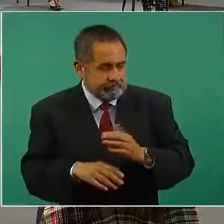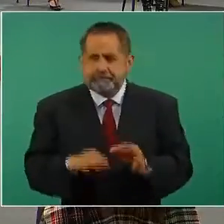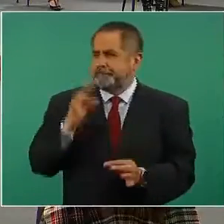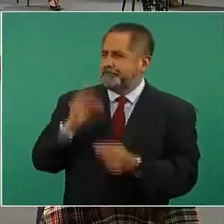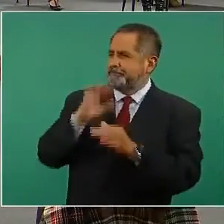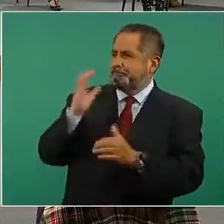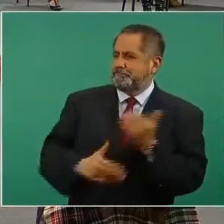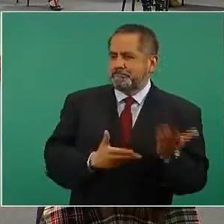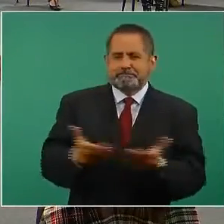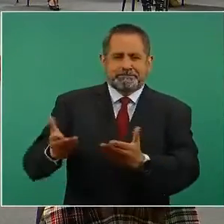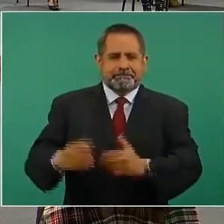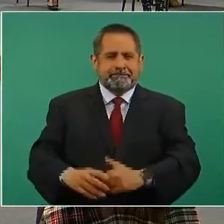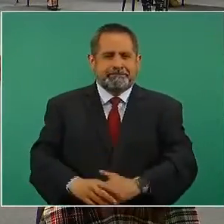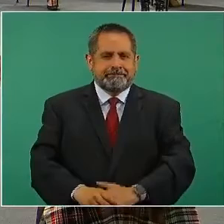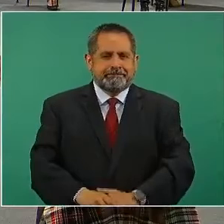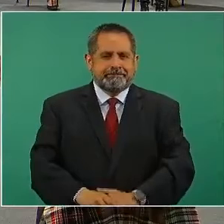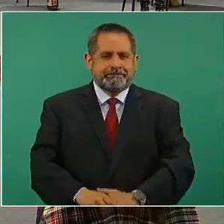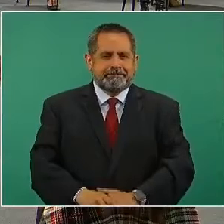presidente.